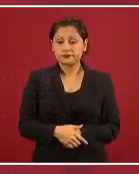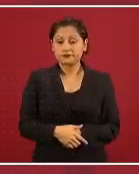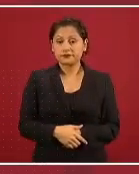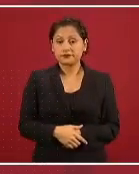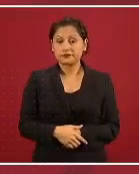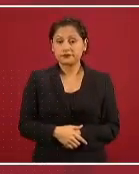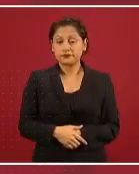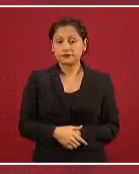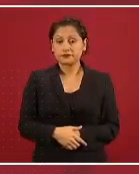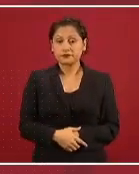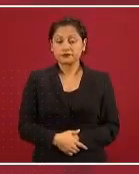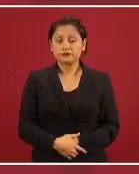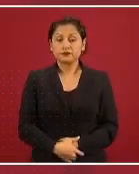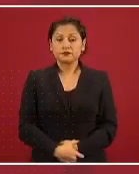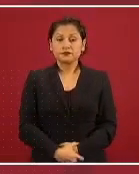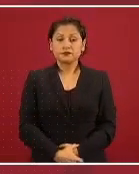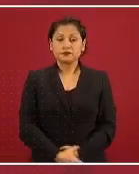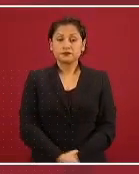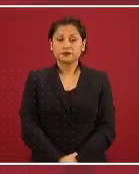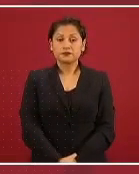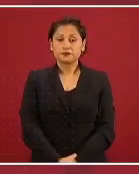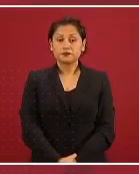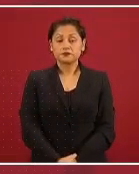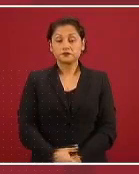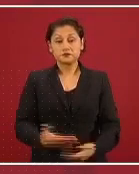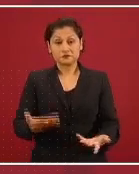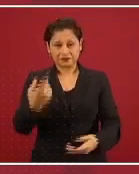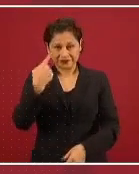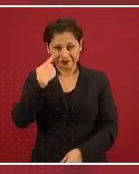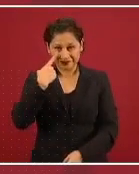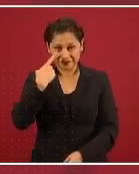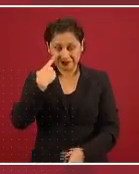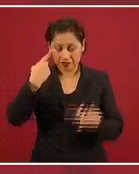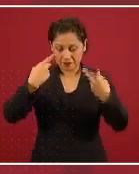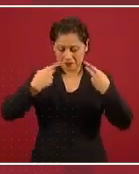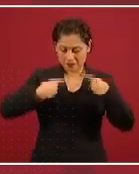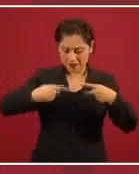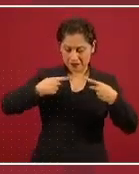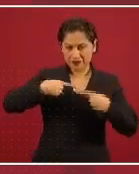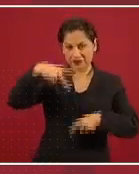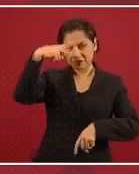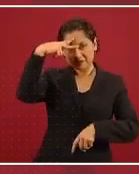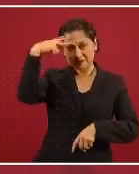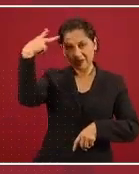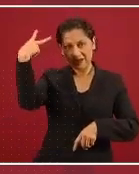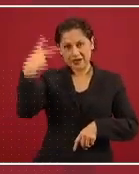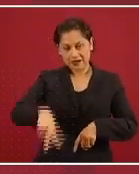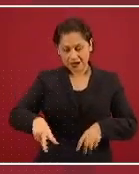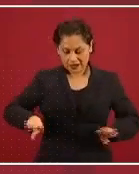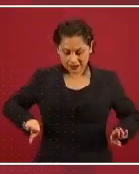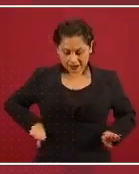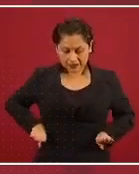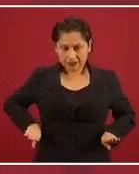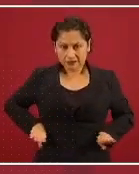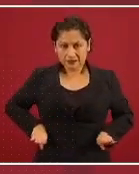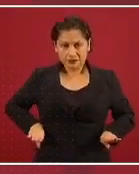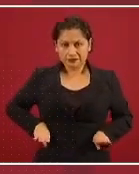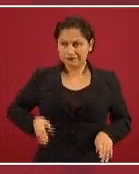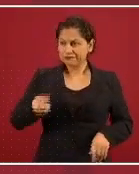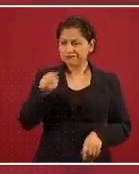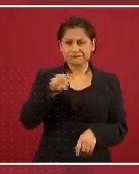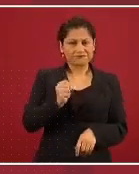Esta es una de las características de nuestro pueblo. Siempre, y más